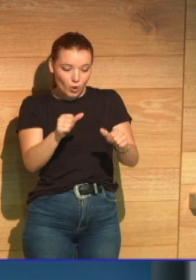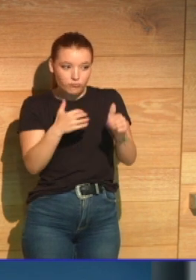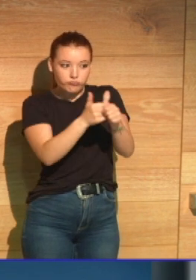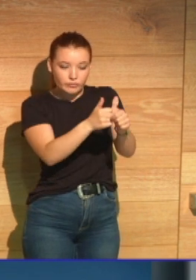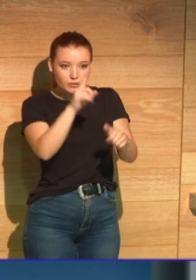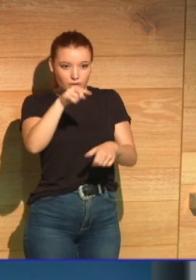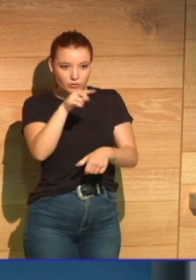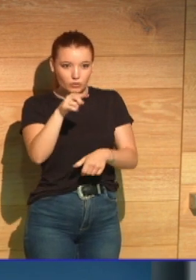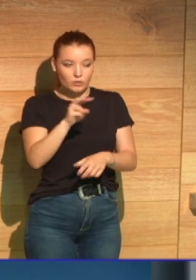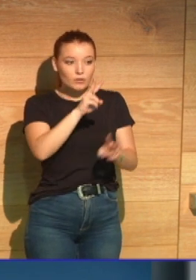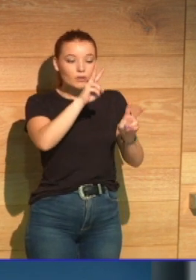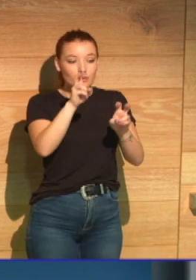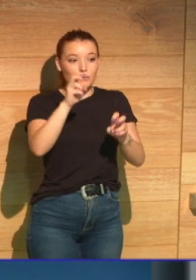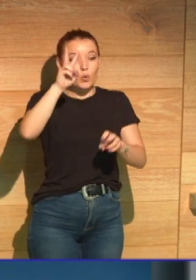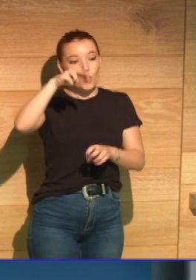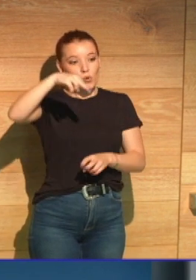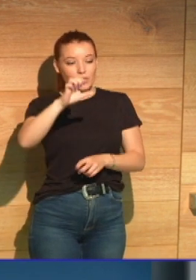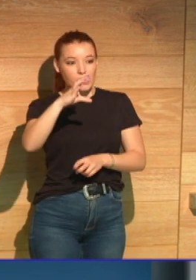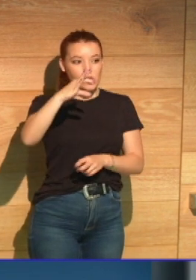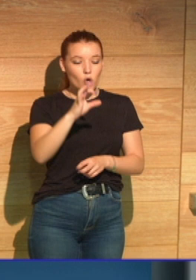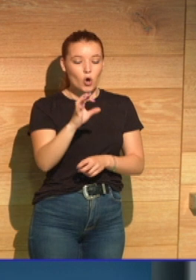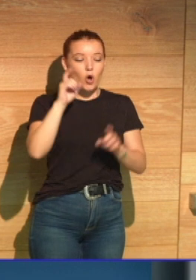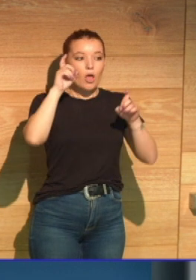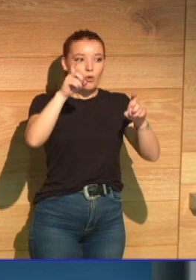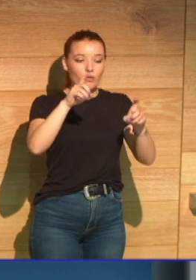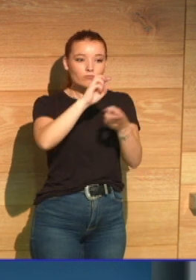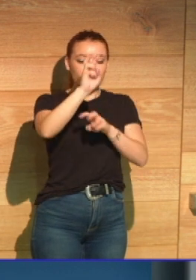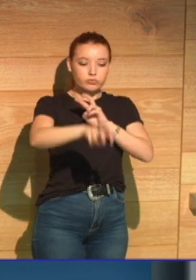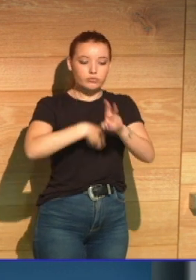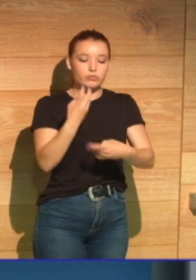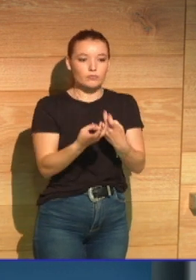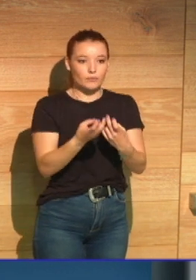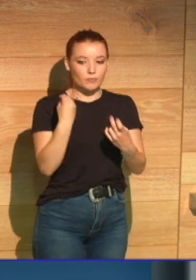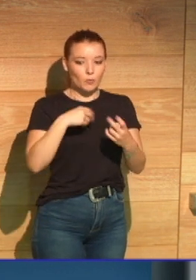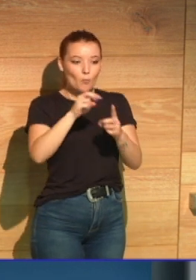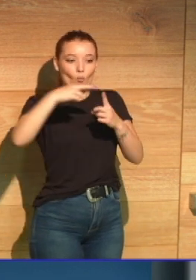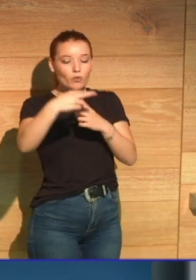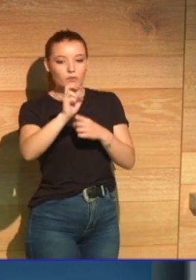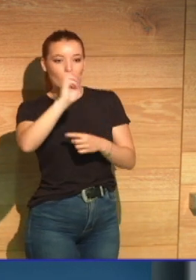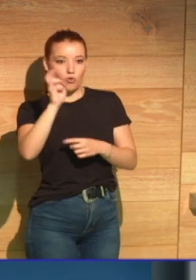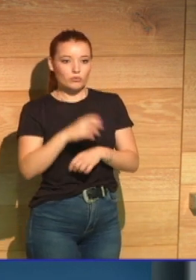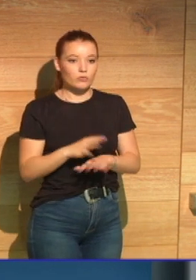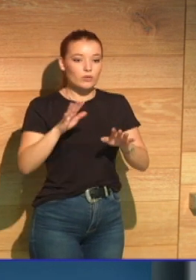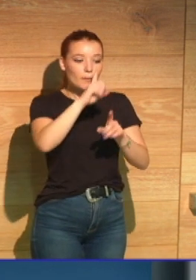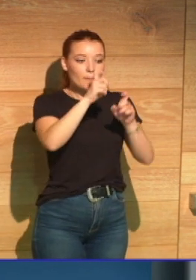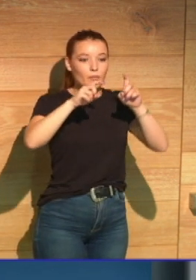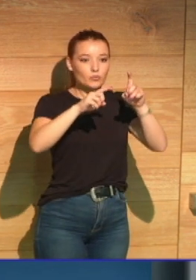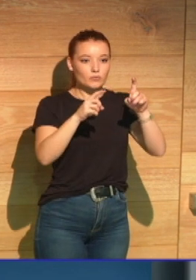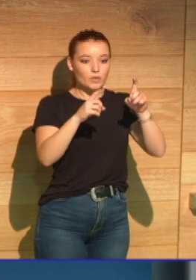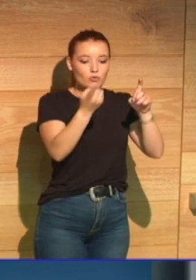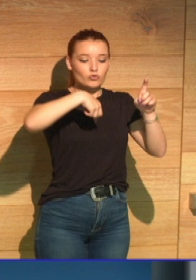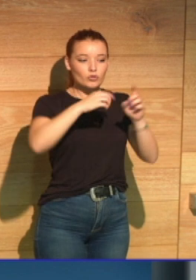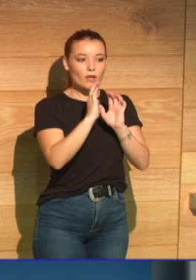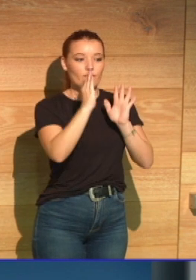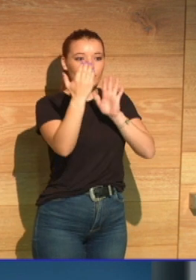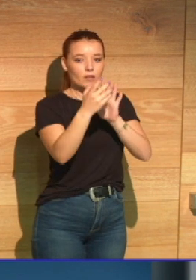UNESCO de replantear la educación de manera urgente y repensarla desde otro lugar. Y aquí entraría muy pertinente la pregunta: ¿cómo los museos nos enfrentamos a